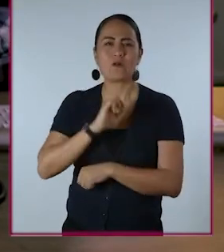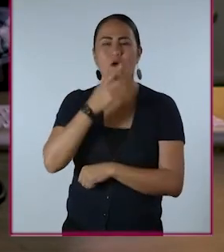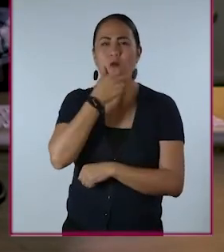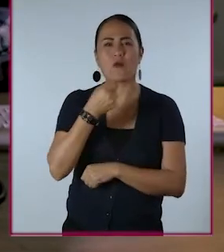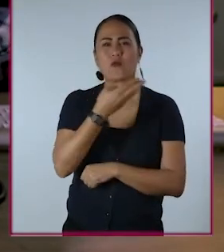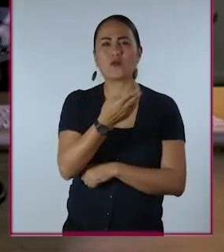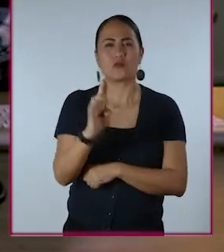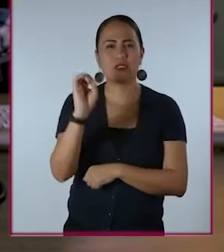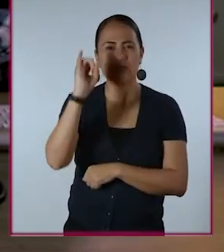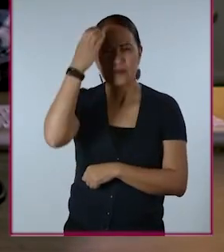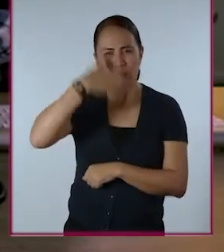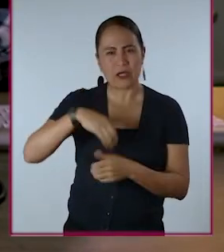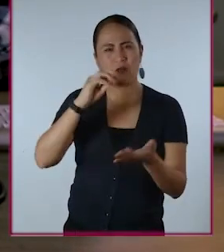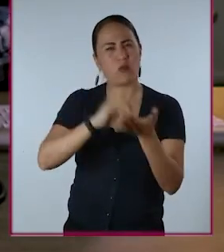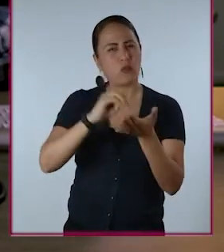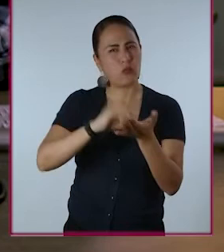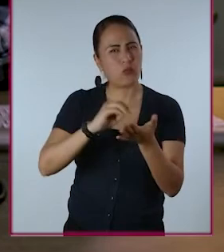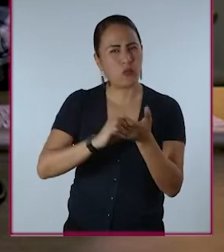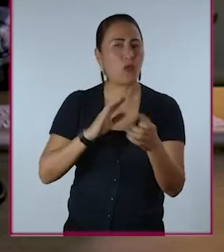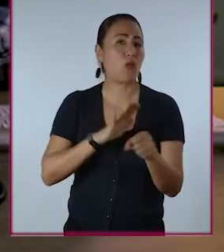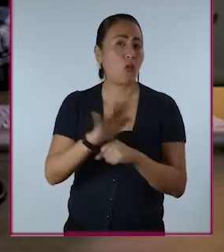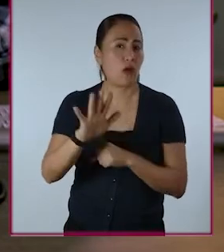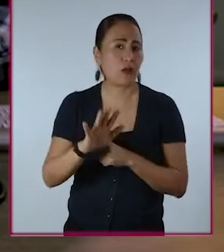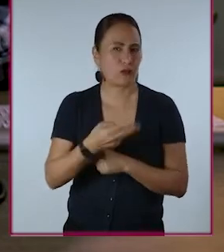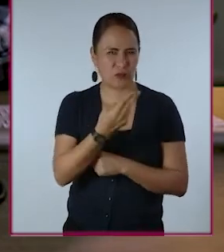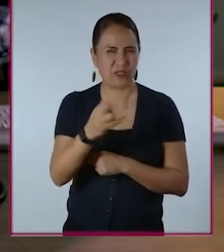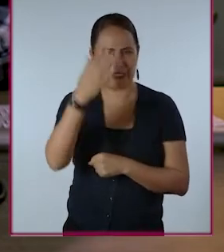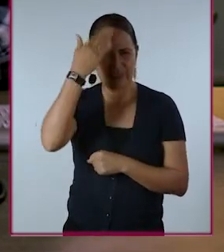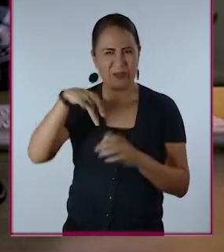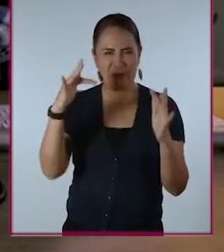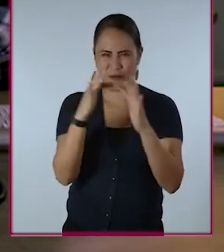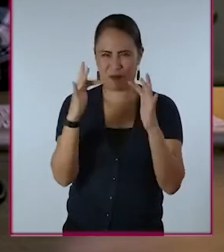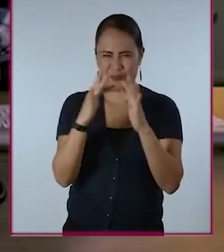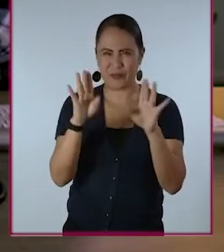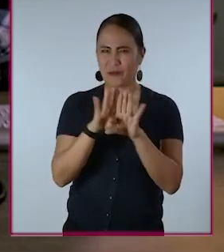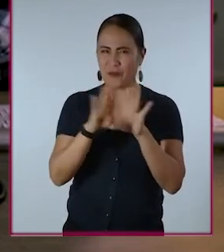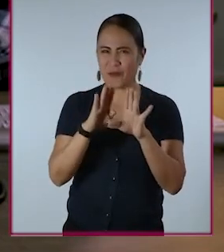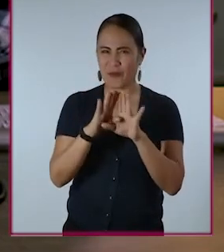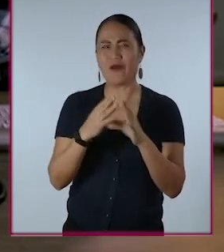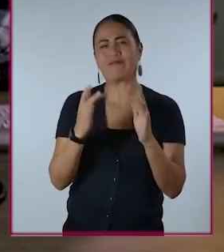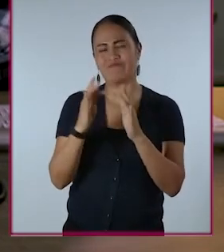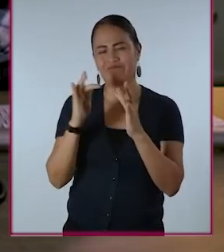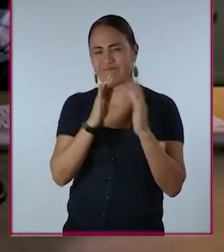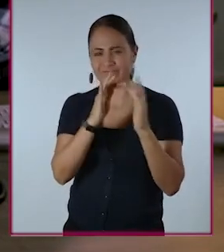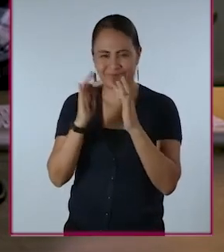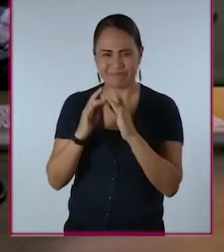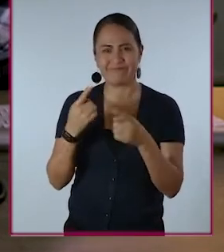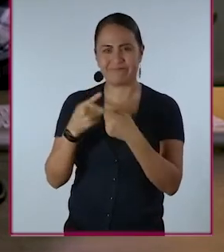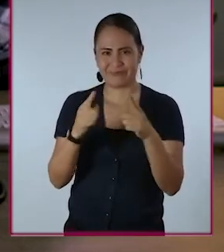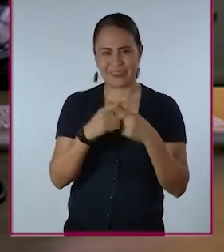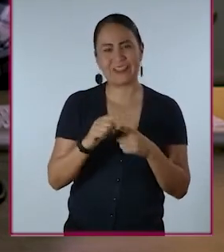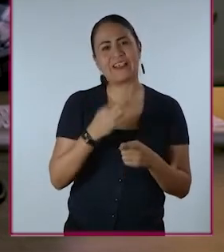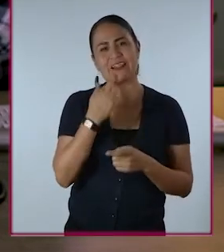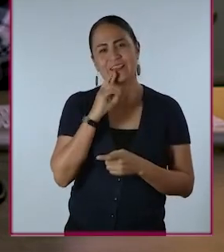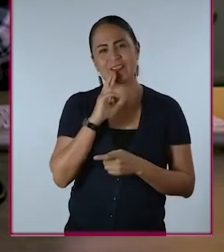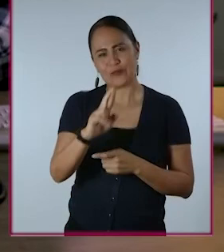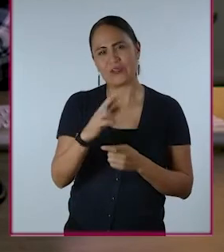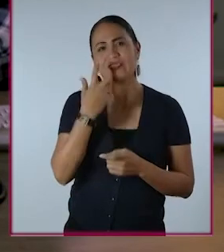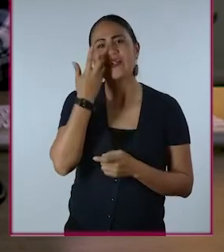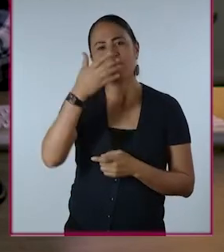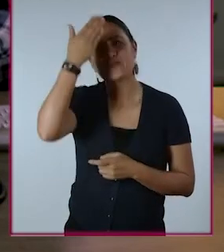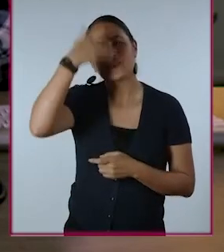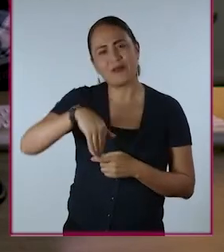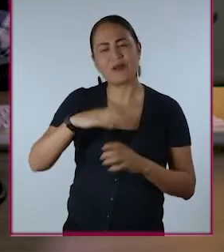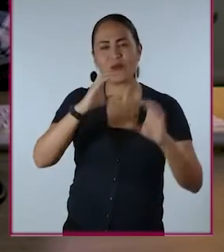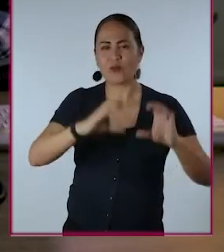imágenes que ustedes decidieron conservar. Ya saben cuál es nuestra vía de comunicación por redes sociales. Nos encantaría saber su respuesta. Cuídense mucho